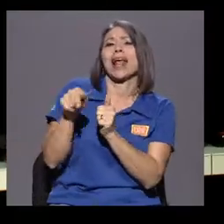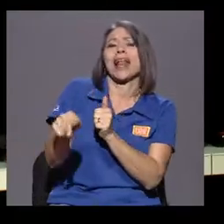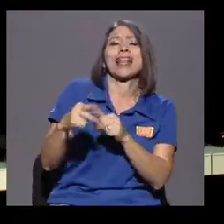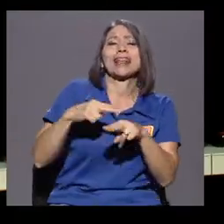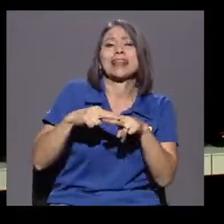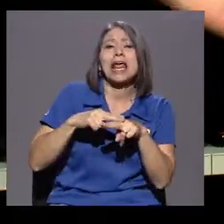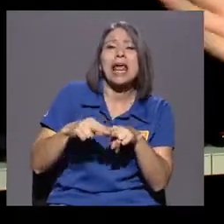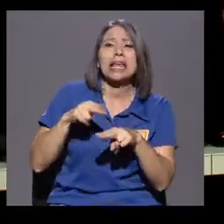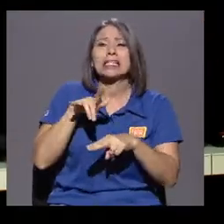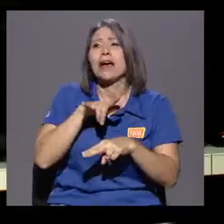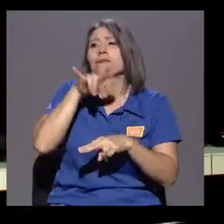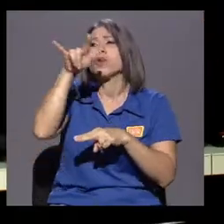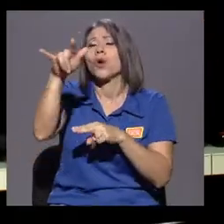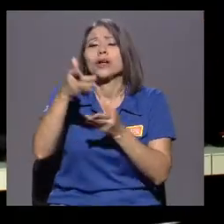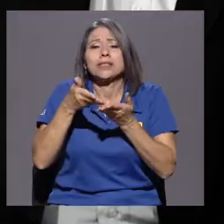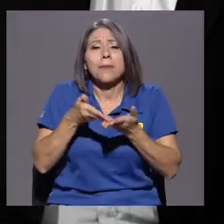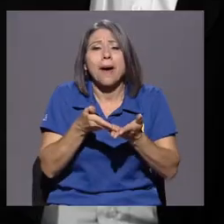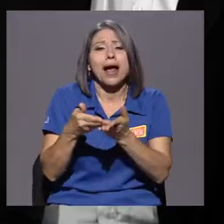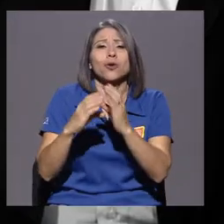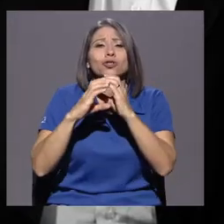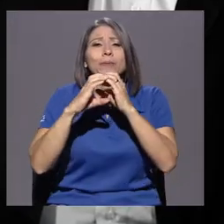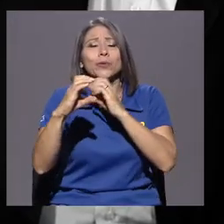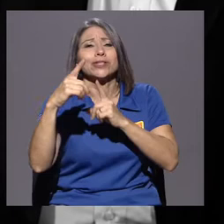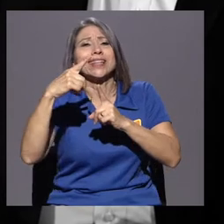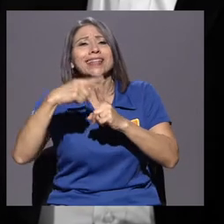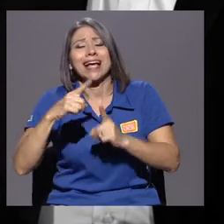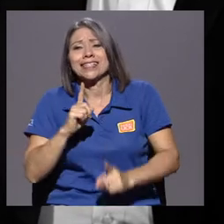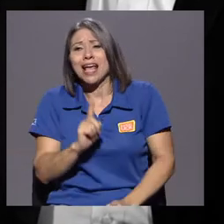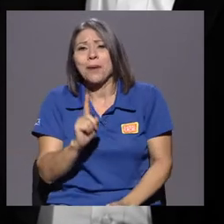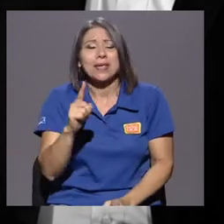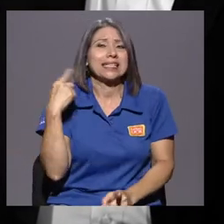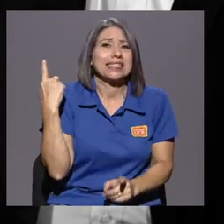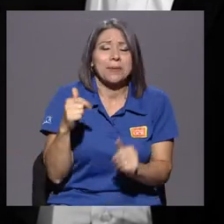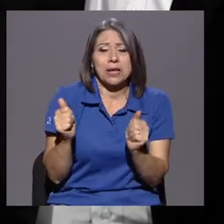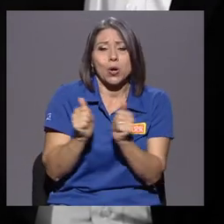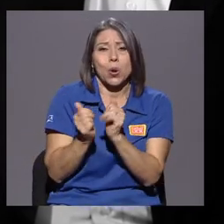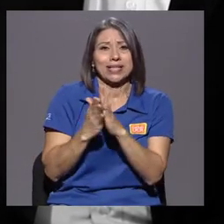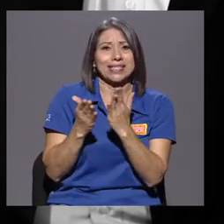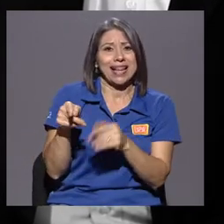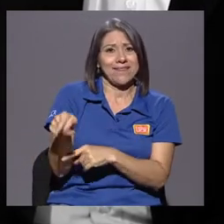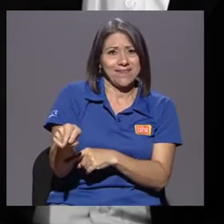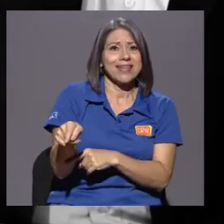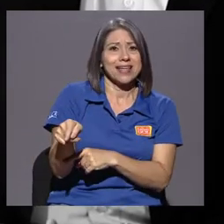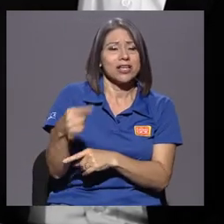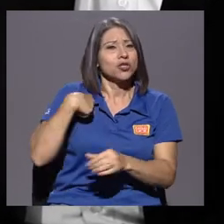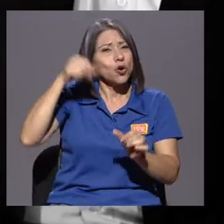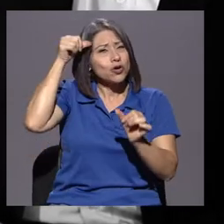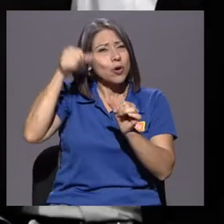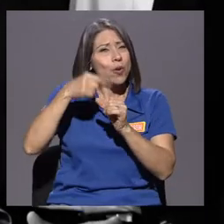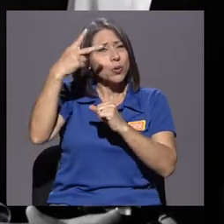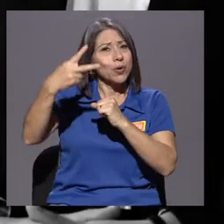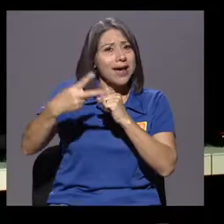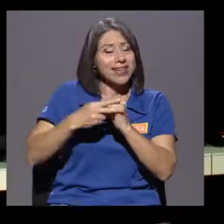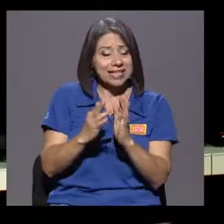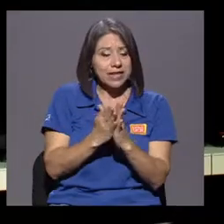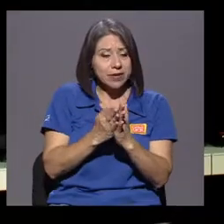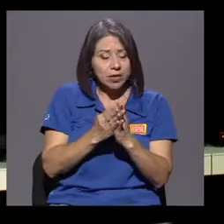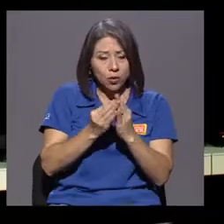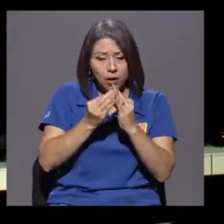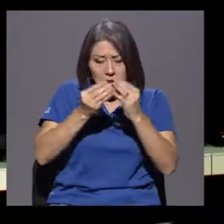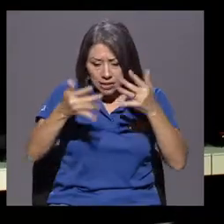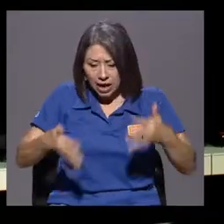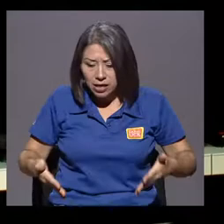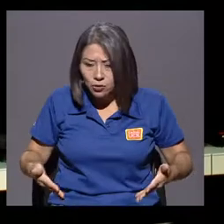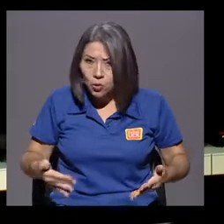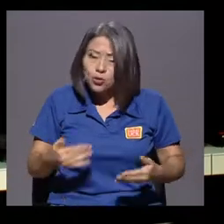a pie en todo el lado recuerdo una vez que se me cayó anda venía yo leyéndolo y se me cayó